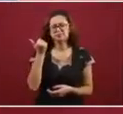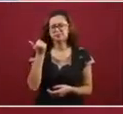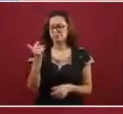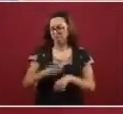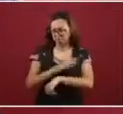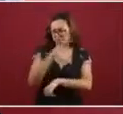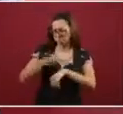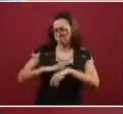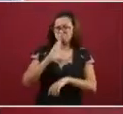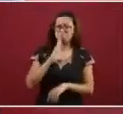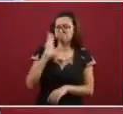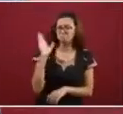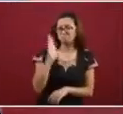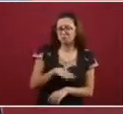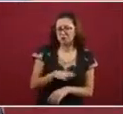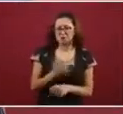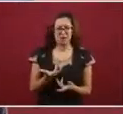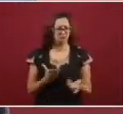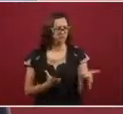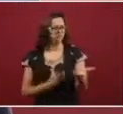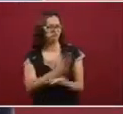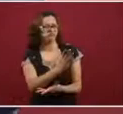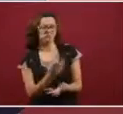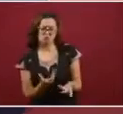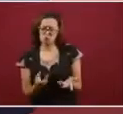buenas calificaciones.